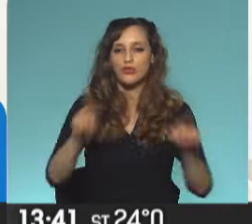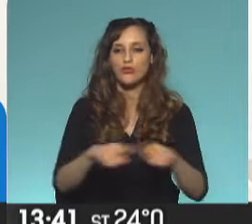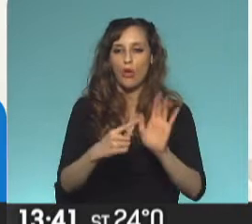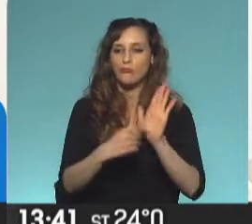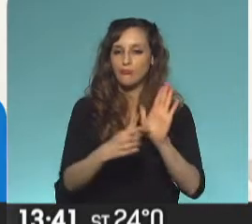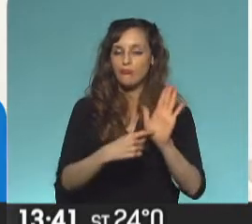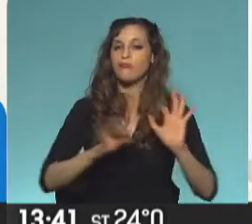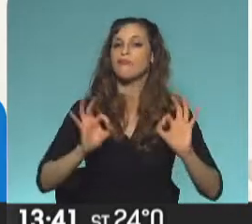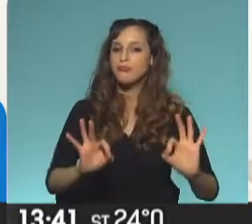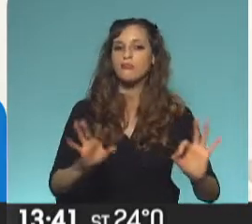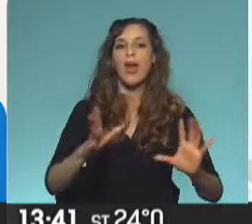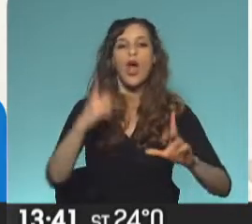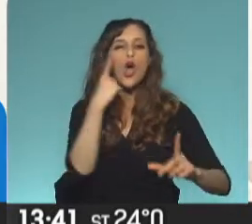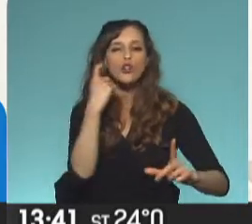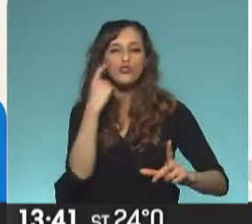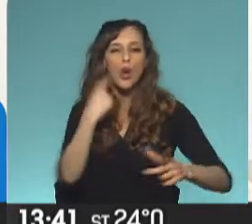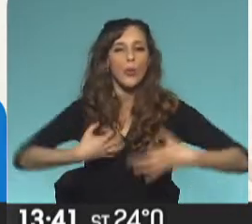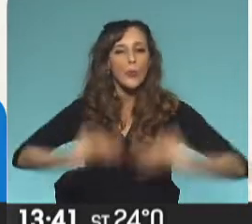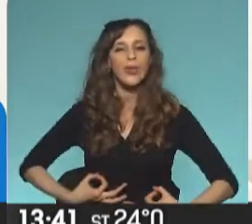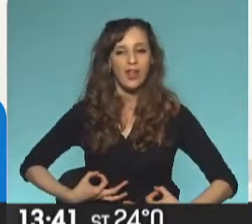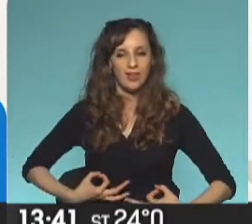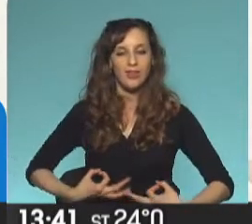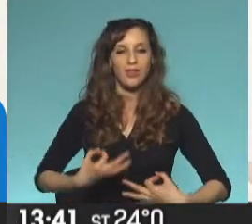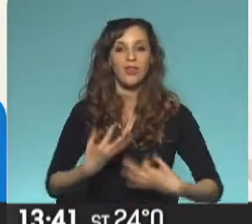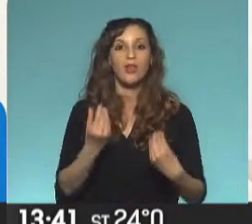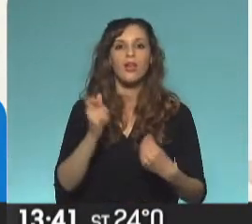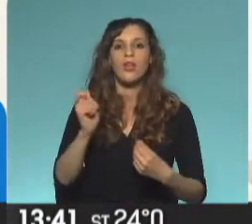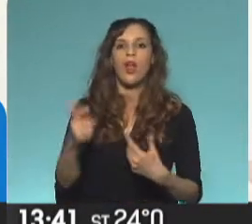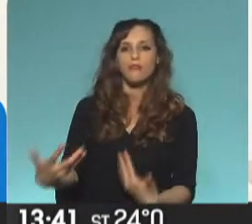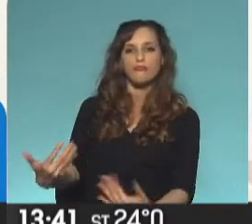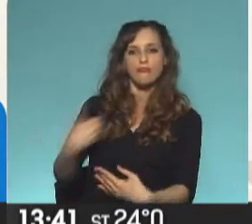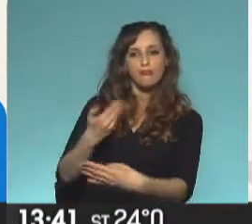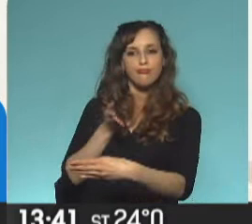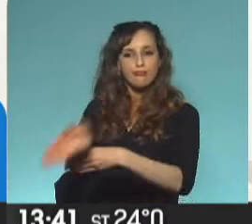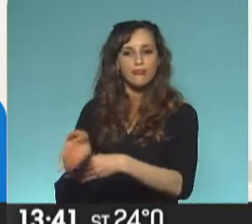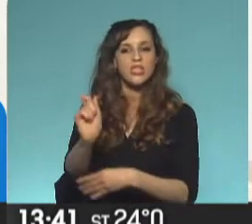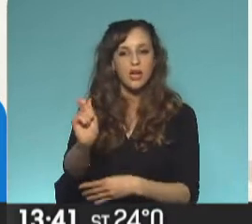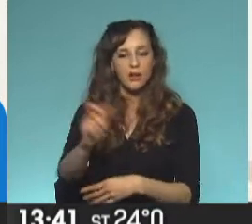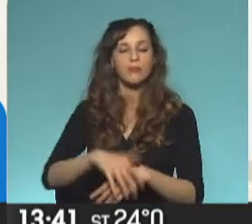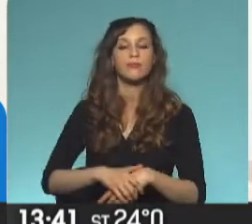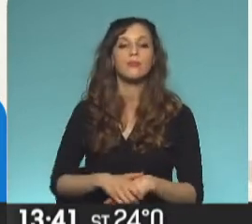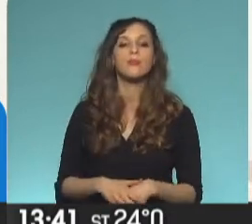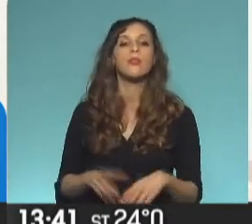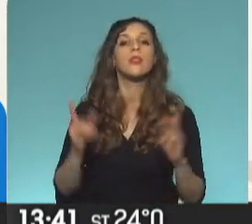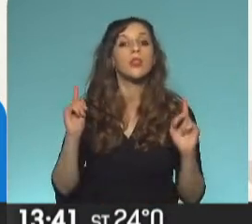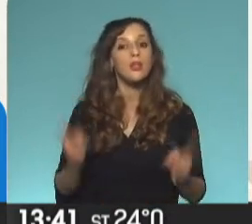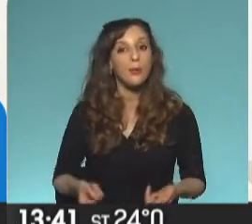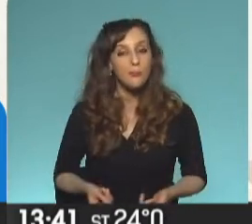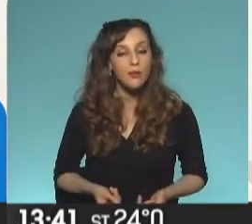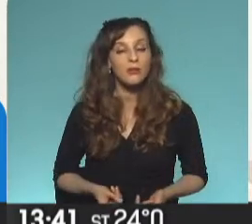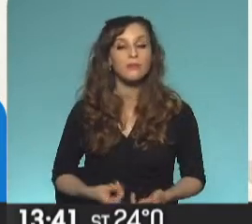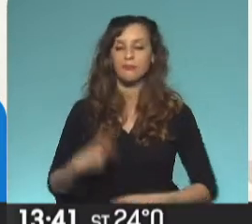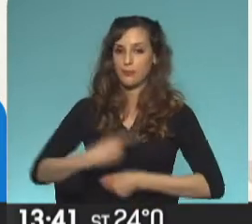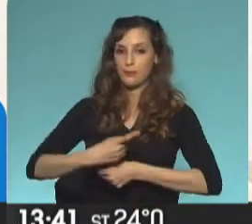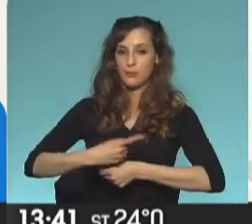y de alguna manera regulando el ingreso y salida de turín de turistas obligando en primer lugar a que